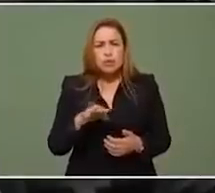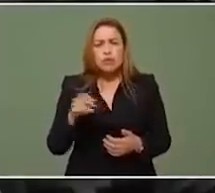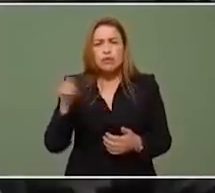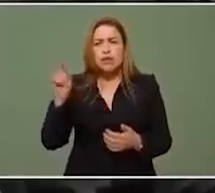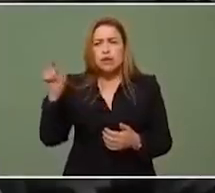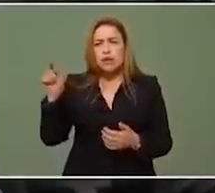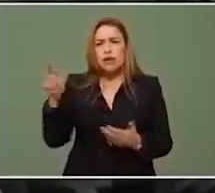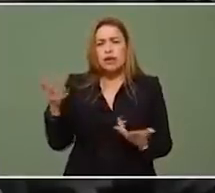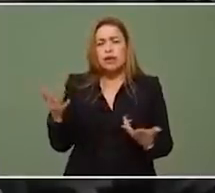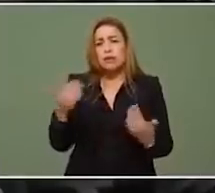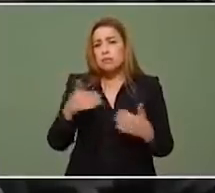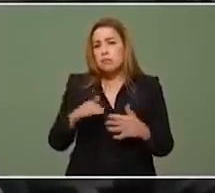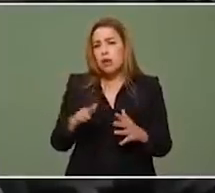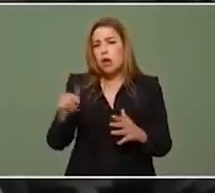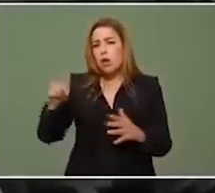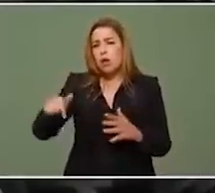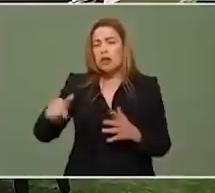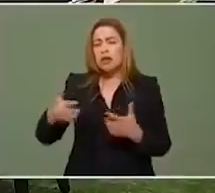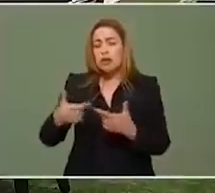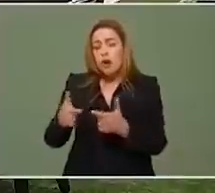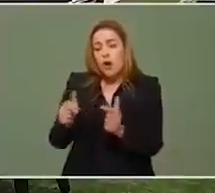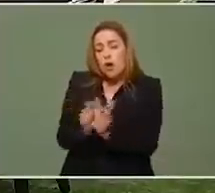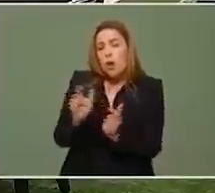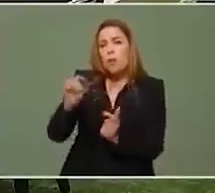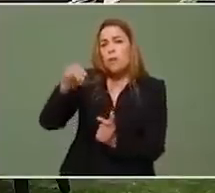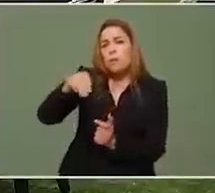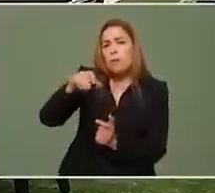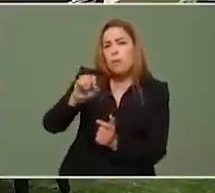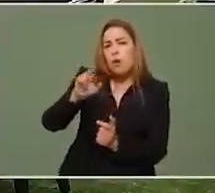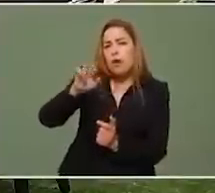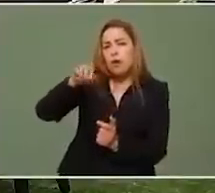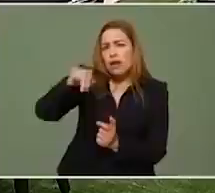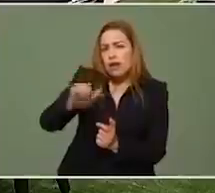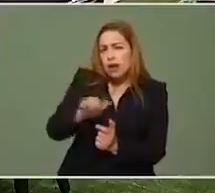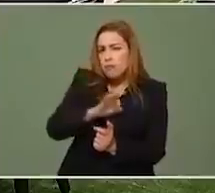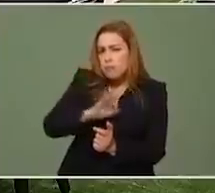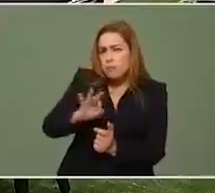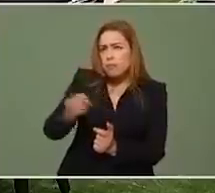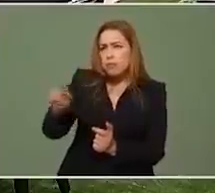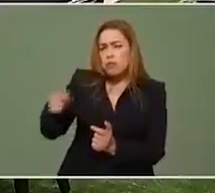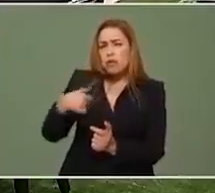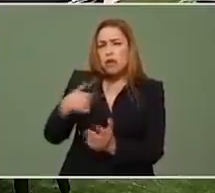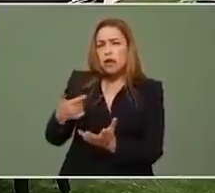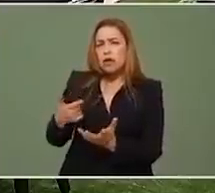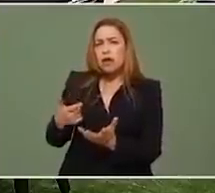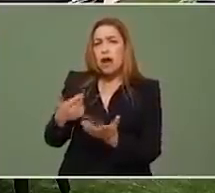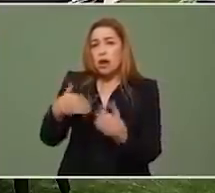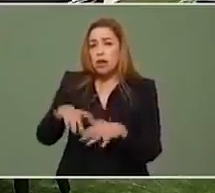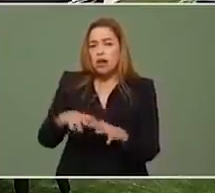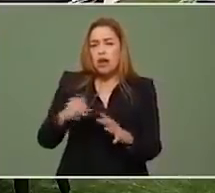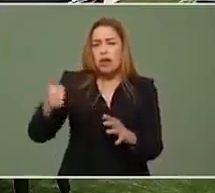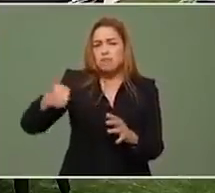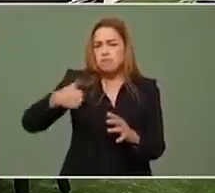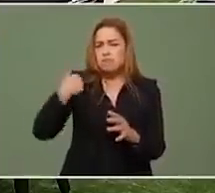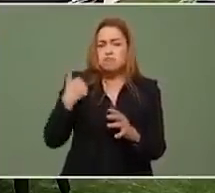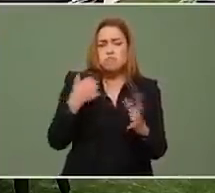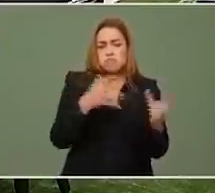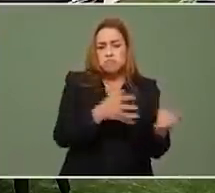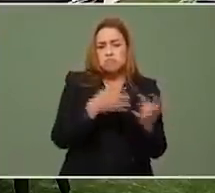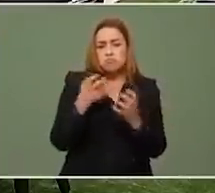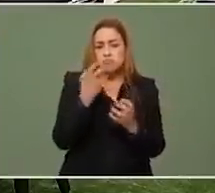estos personajes para aprobar este tipo de leyes estos personajes en verdad